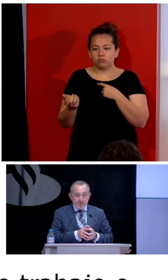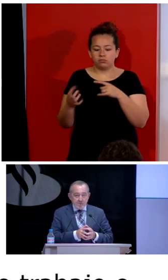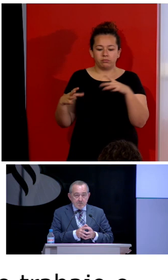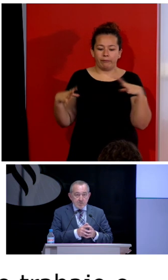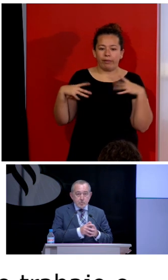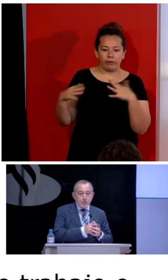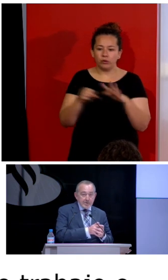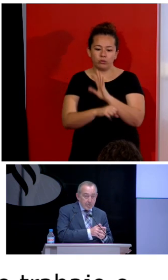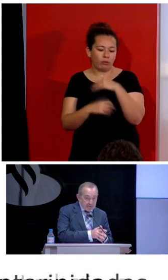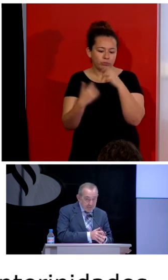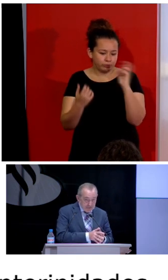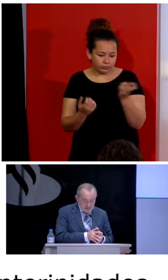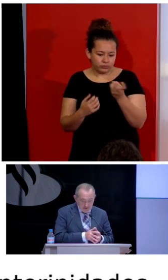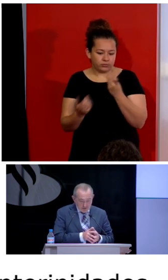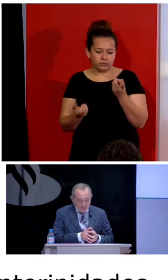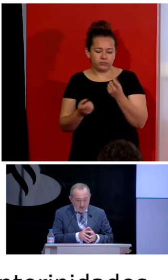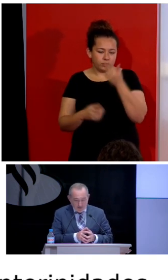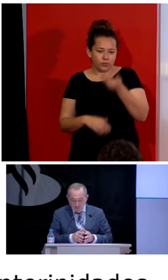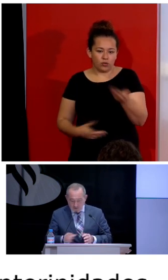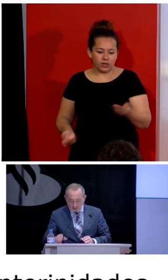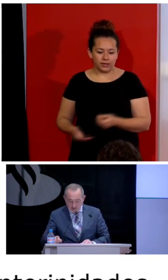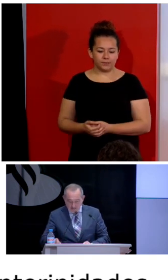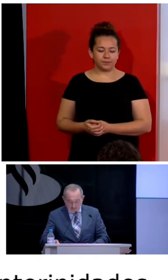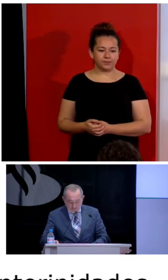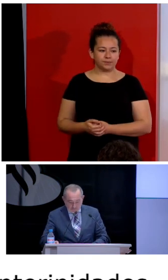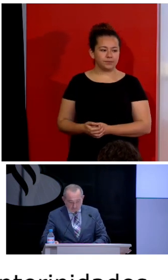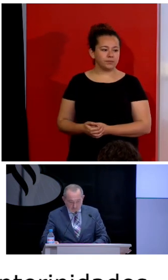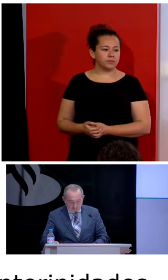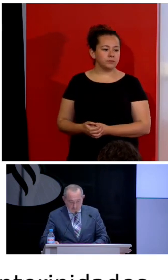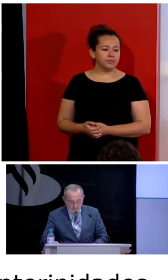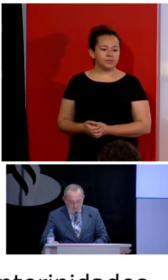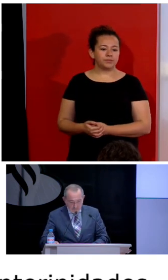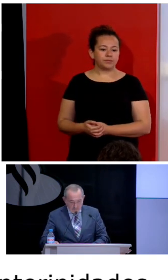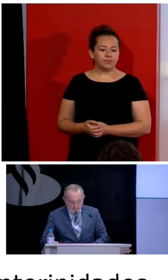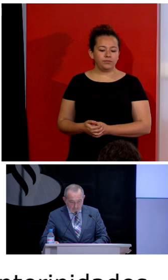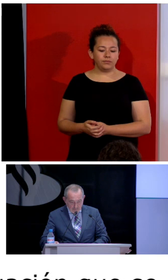dé, súper importante, súper importante.